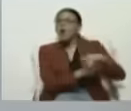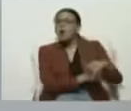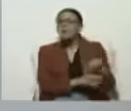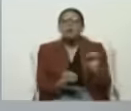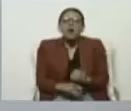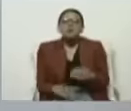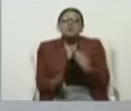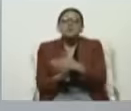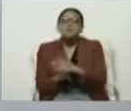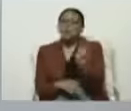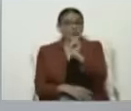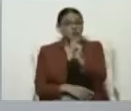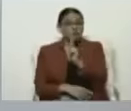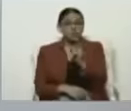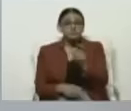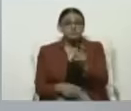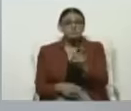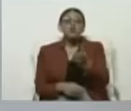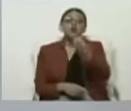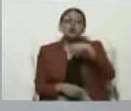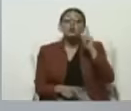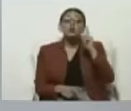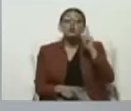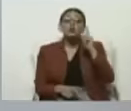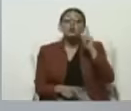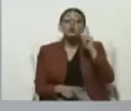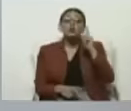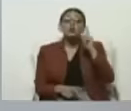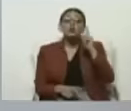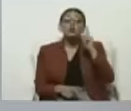ligereza. Es un alcalde